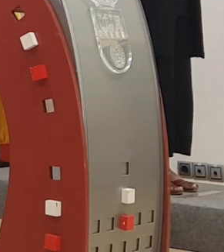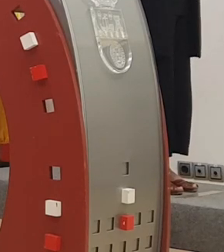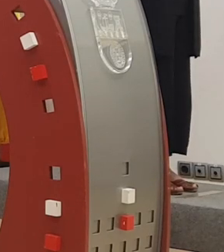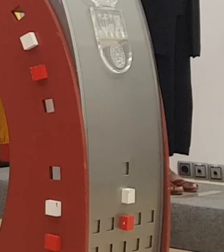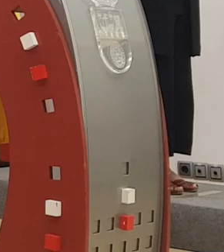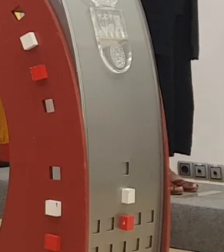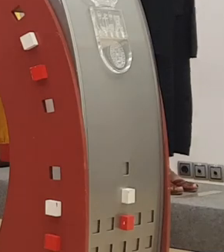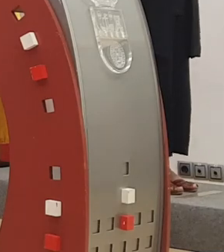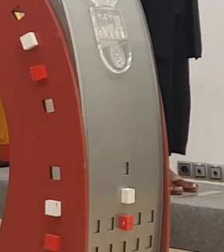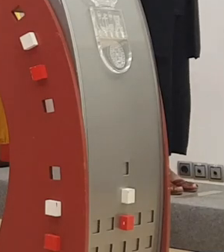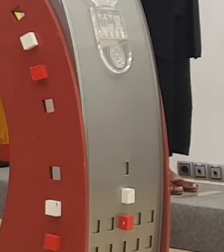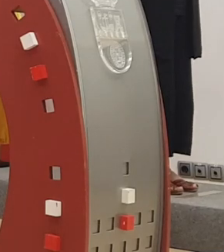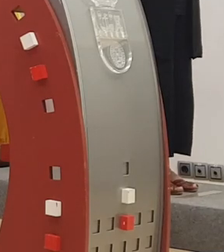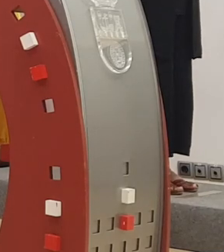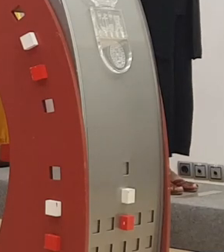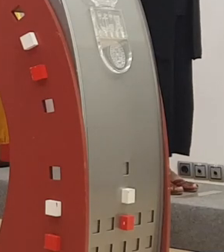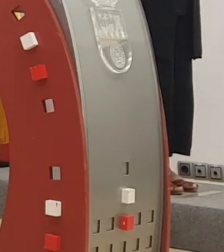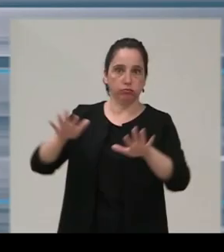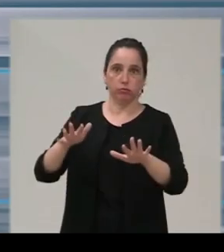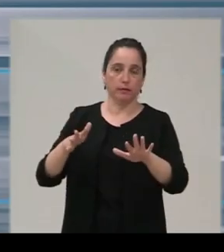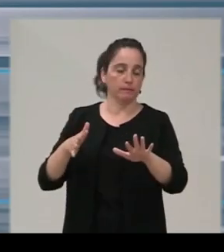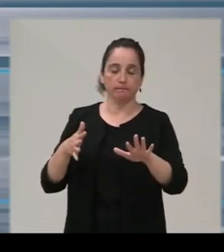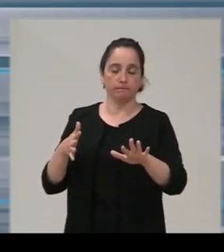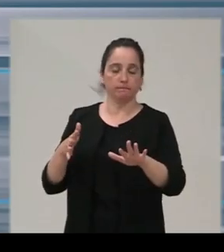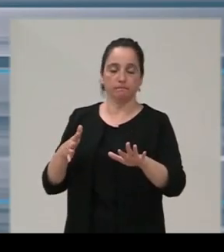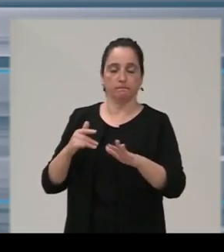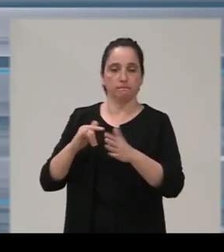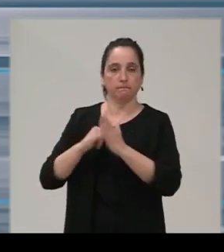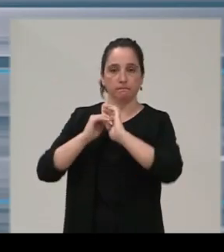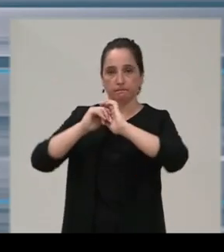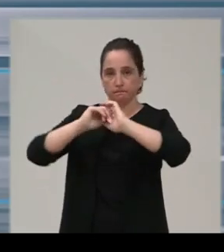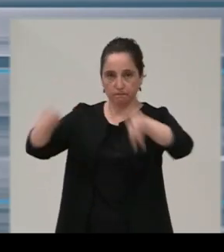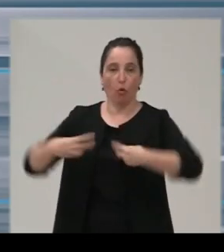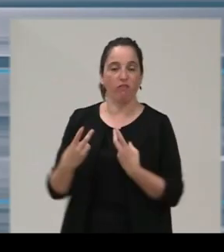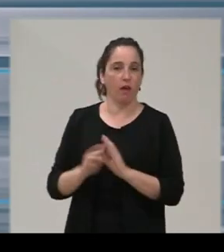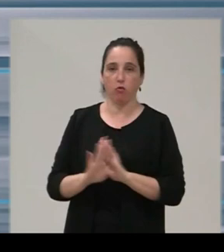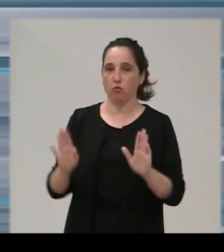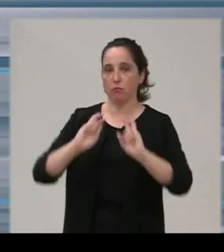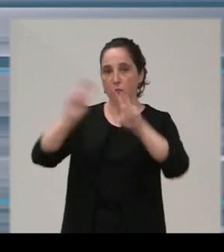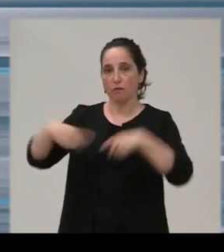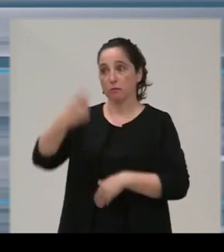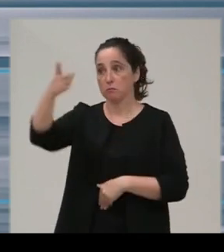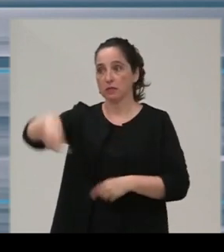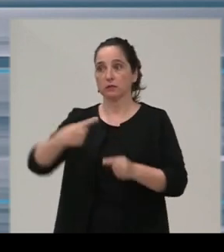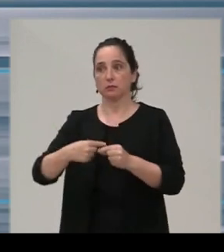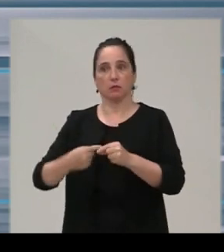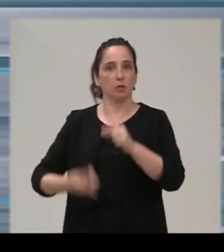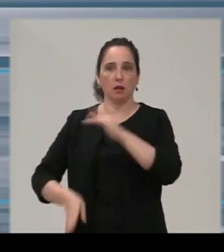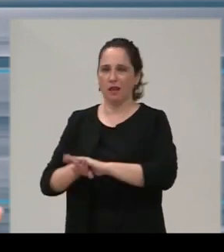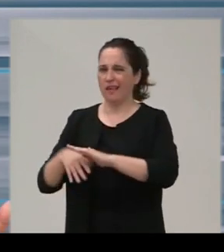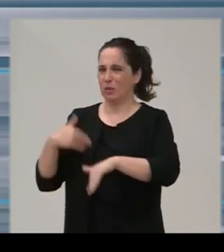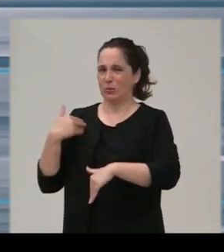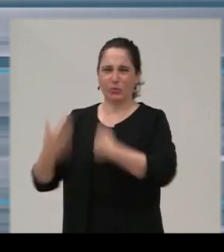proyecto y más tropiezos. La previsión es aprobar el modificado a lo largo del mes de septiembre para